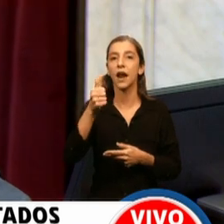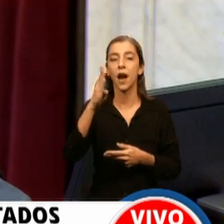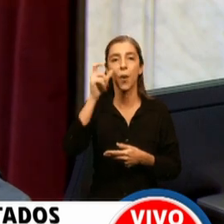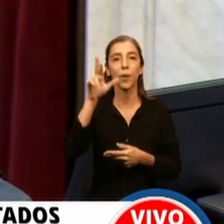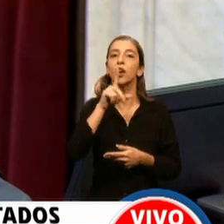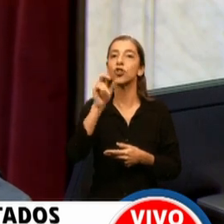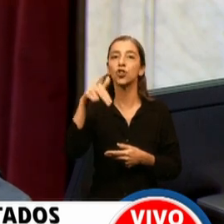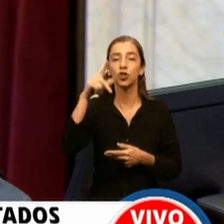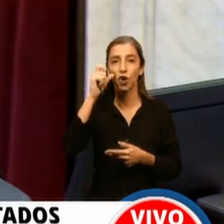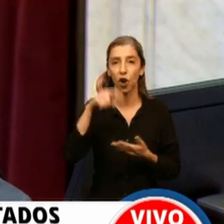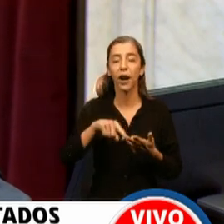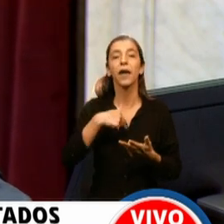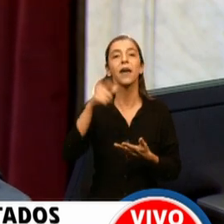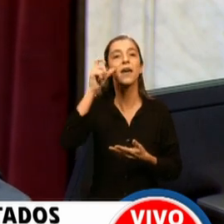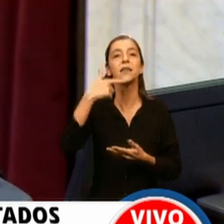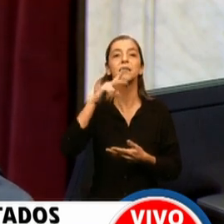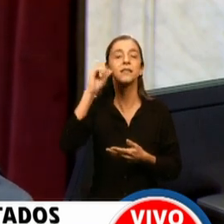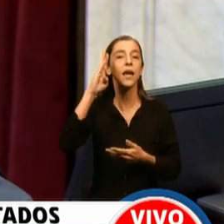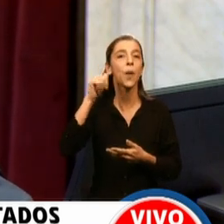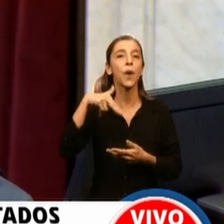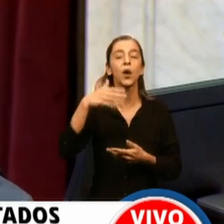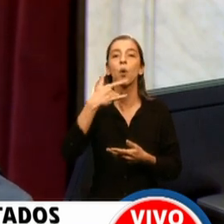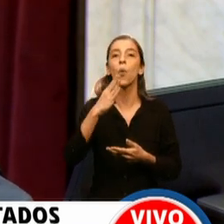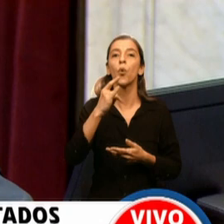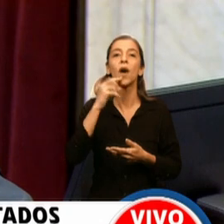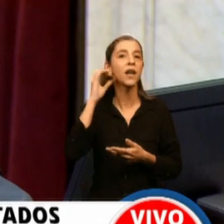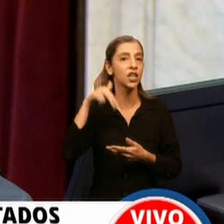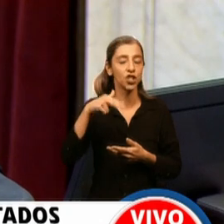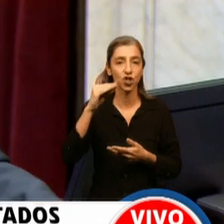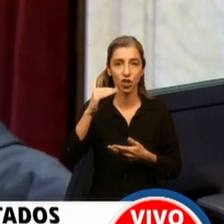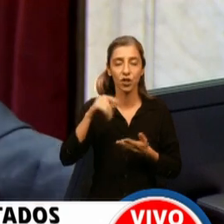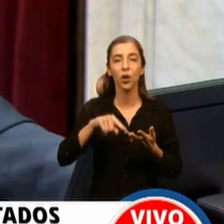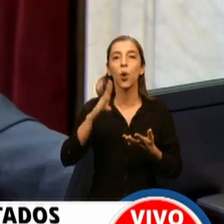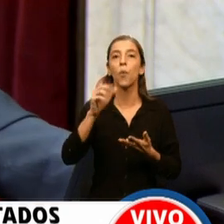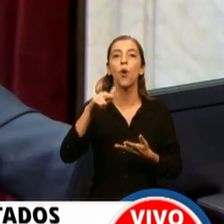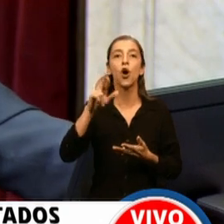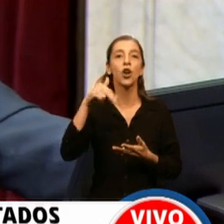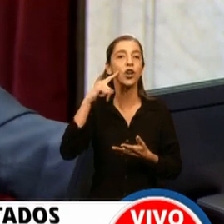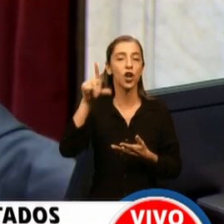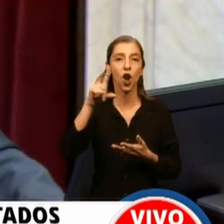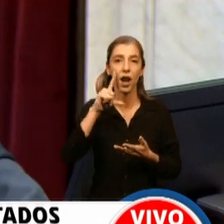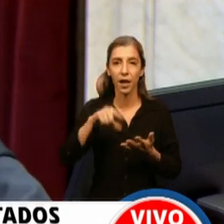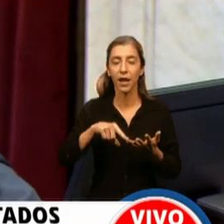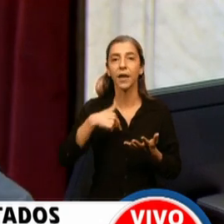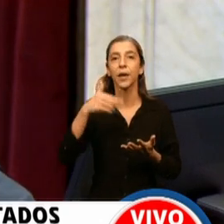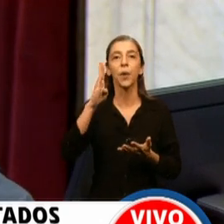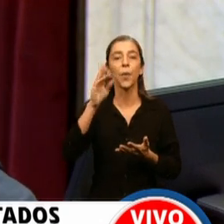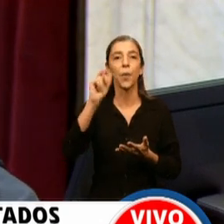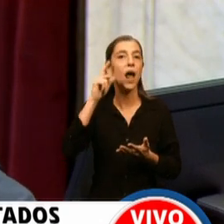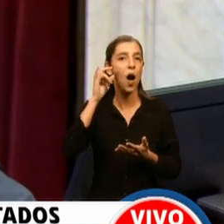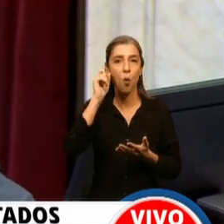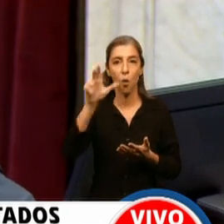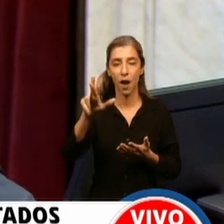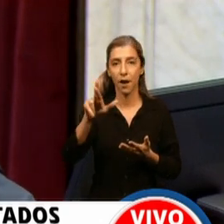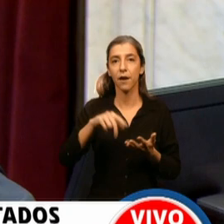diputado esteban bogdani diputado lisandro bormioli diputada mara brawer